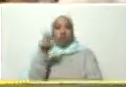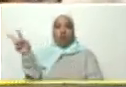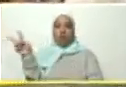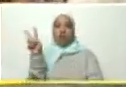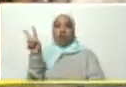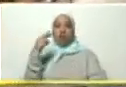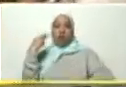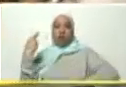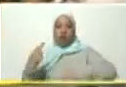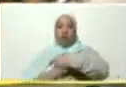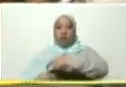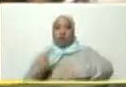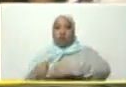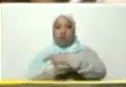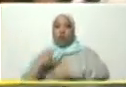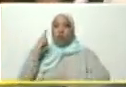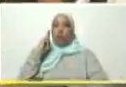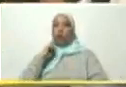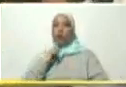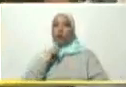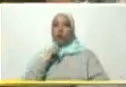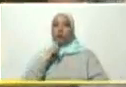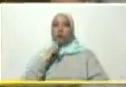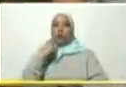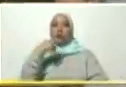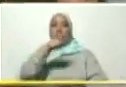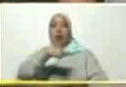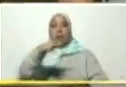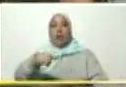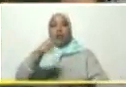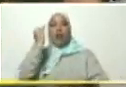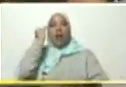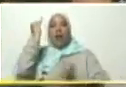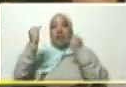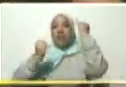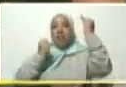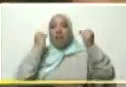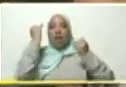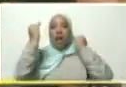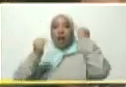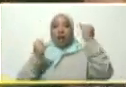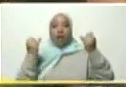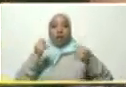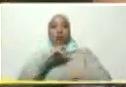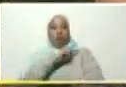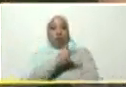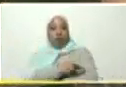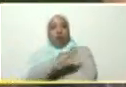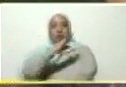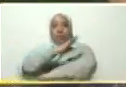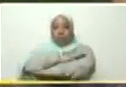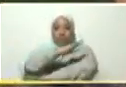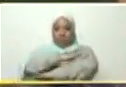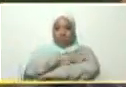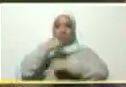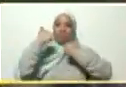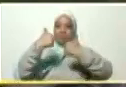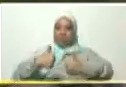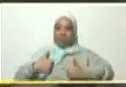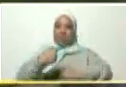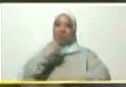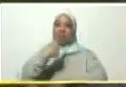bolivariana es la fuerza de las ideas el poder de las ideas es la fuerza de la moral es la fuerza de la